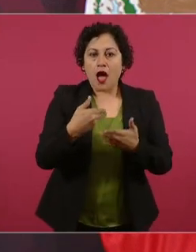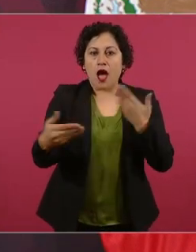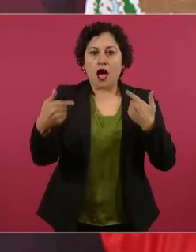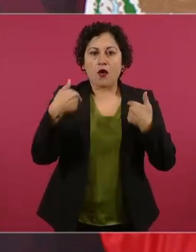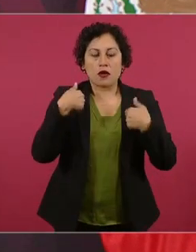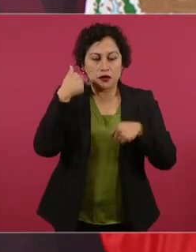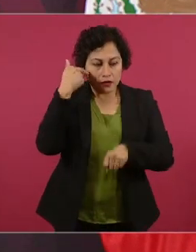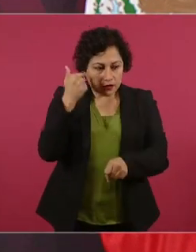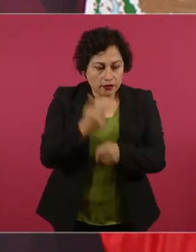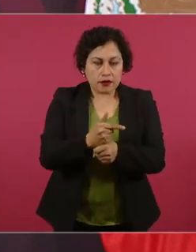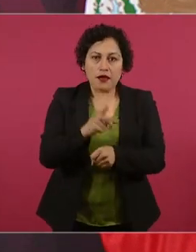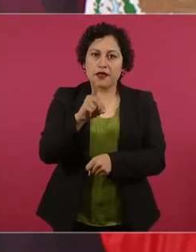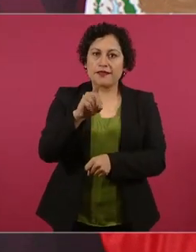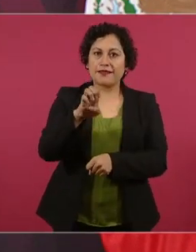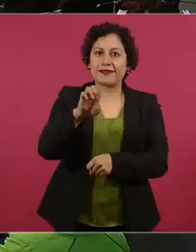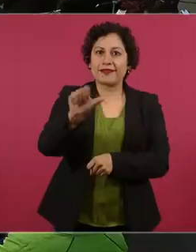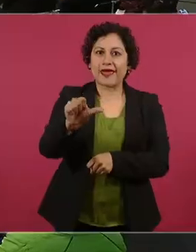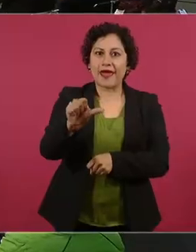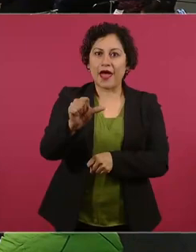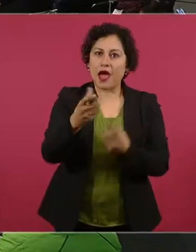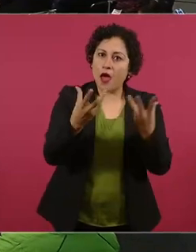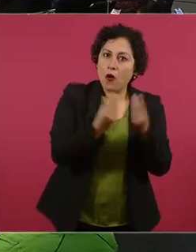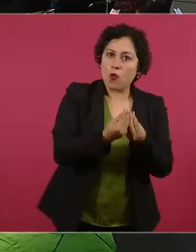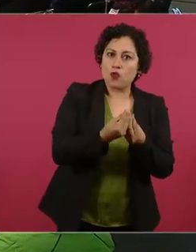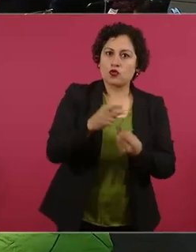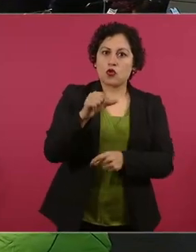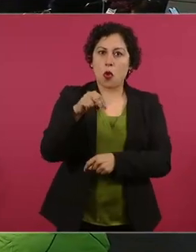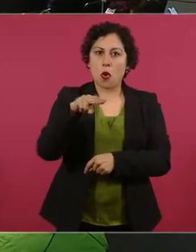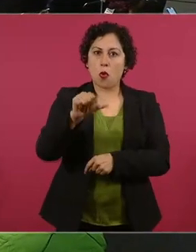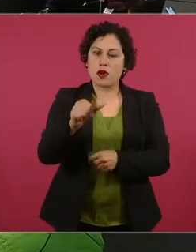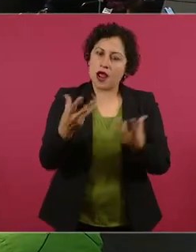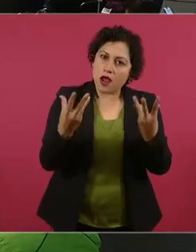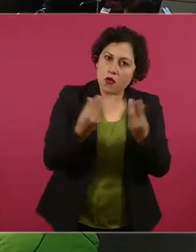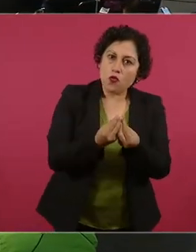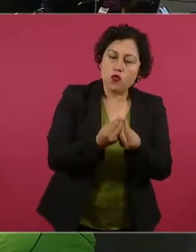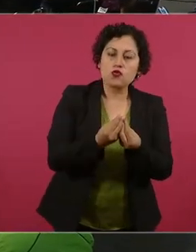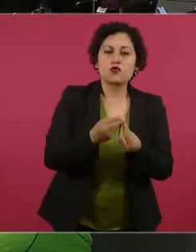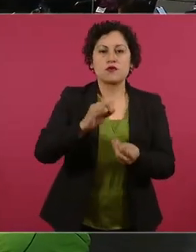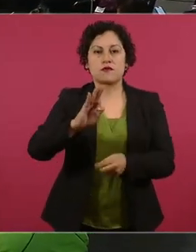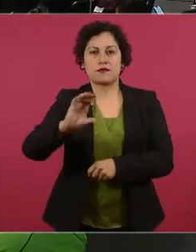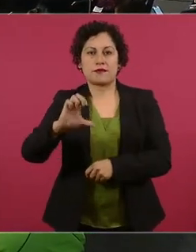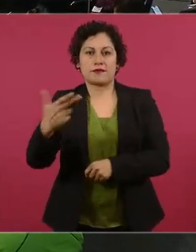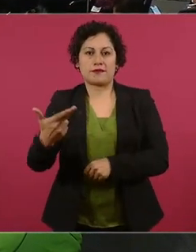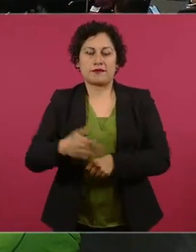con Genaro García Luna, con Calderón.